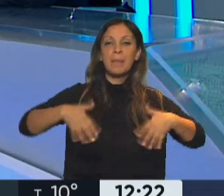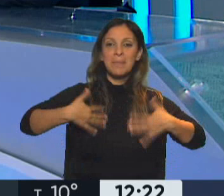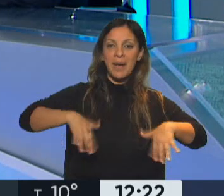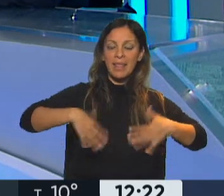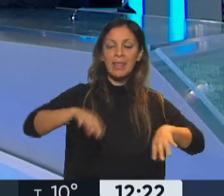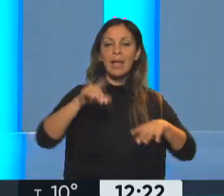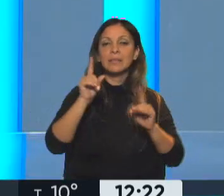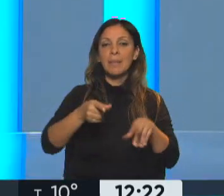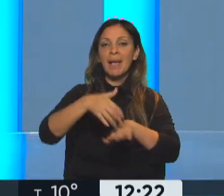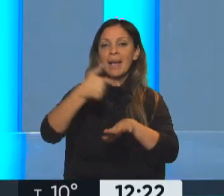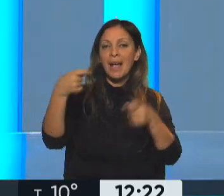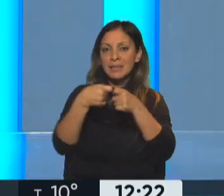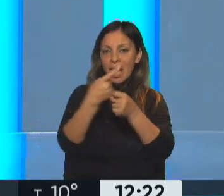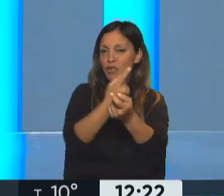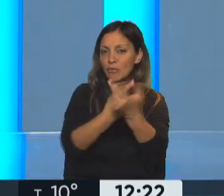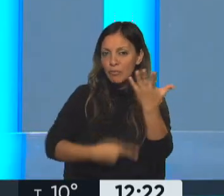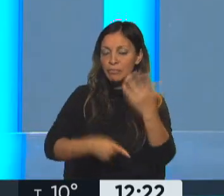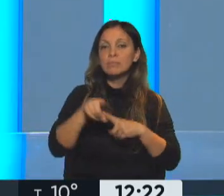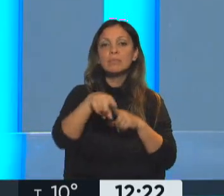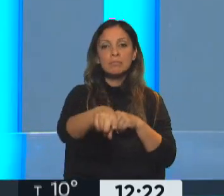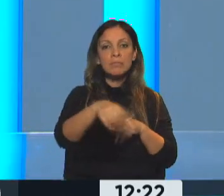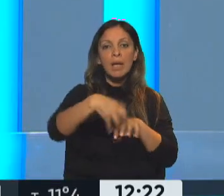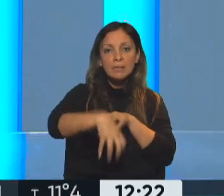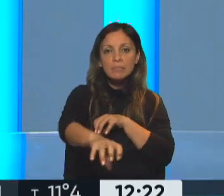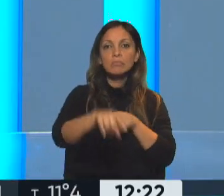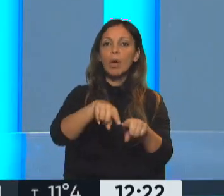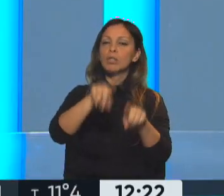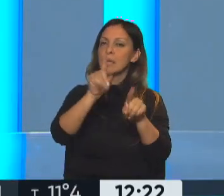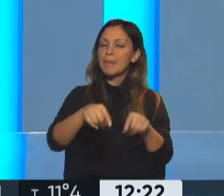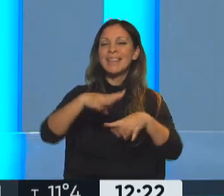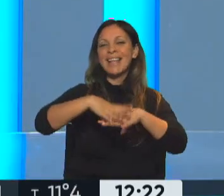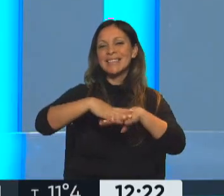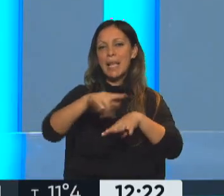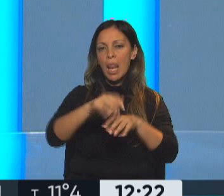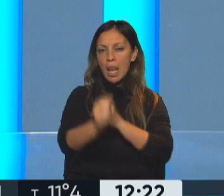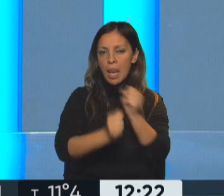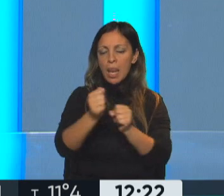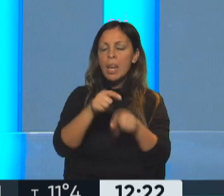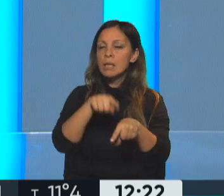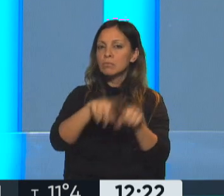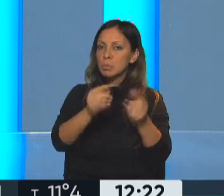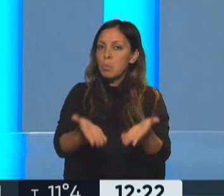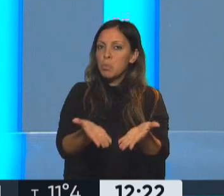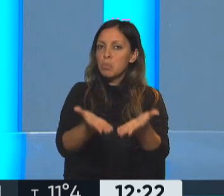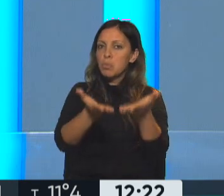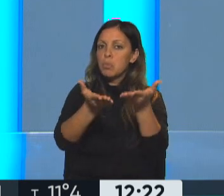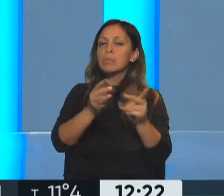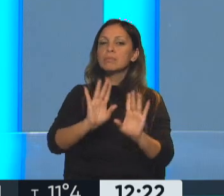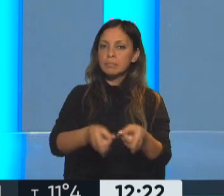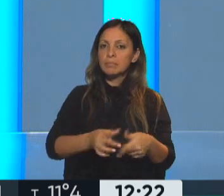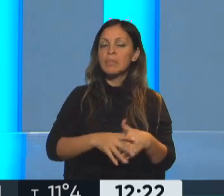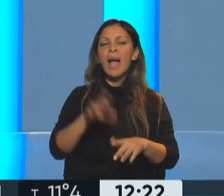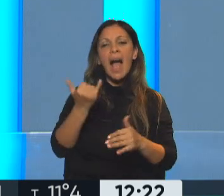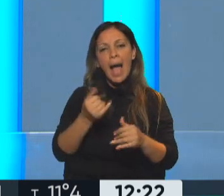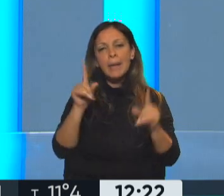lo comentamos muy frecuentemente, el tema de cómo se recuperó la industria textil y la industria de confección en forma muy rápida. ¿Hay algún problema